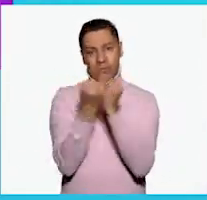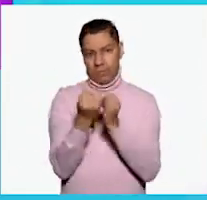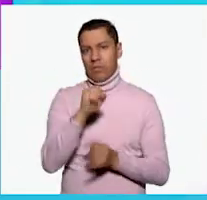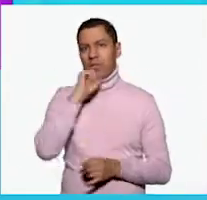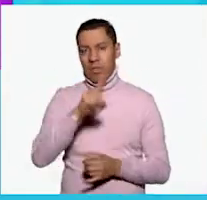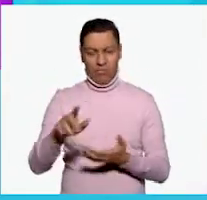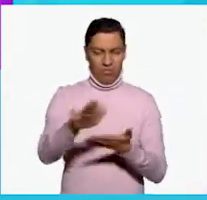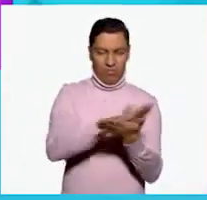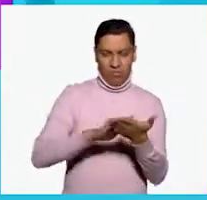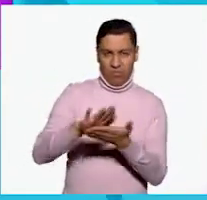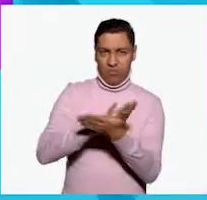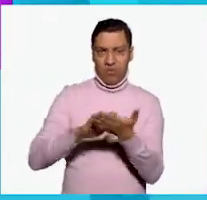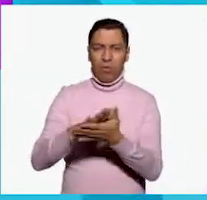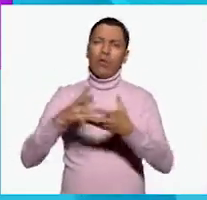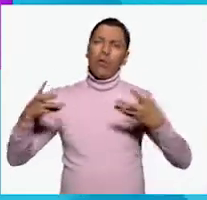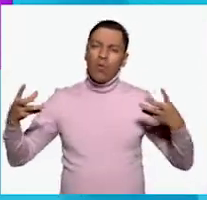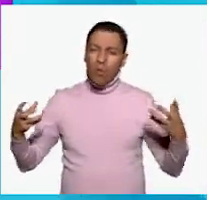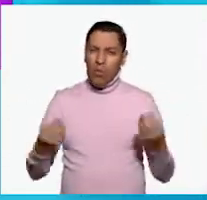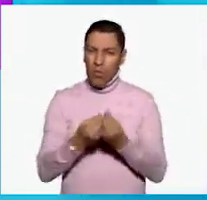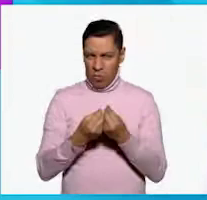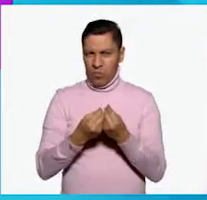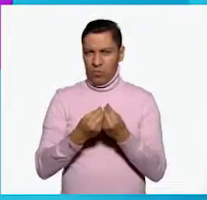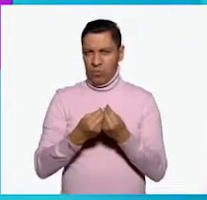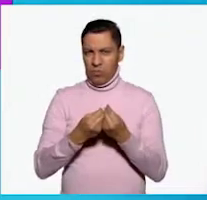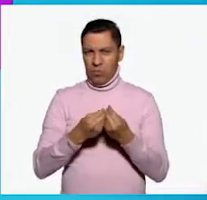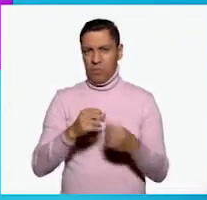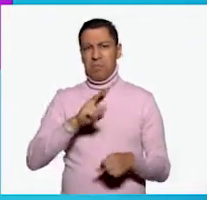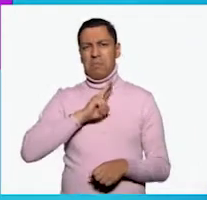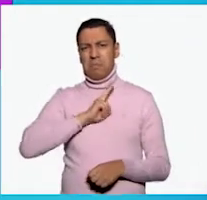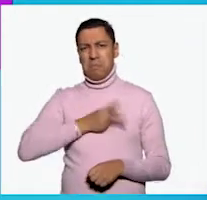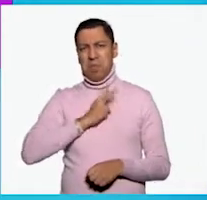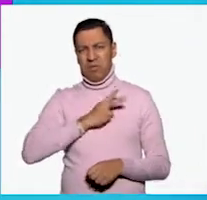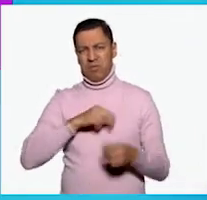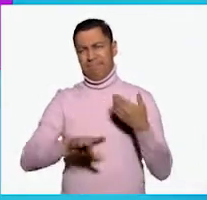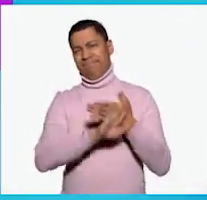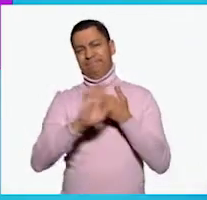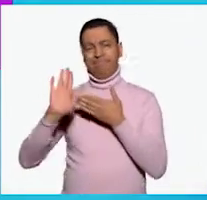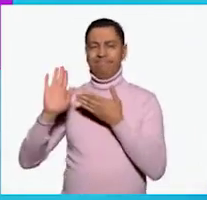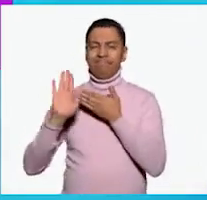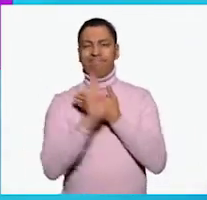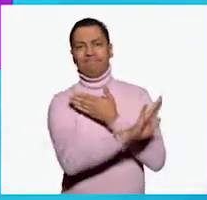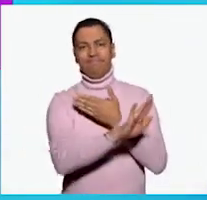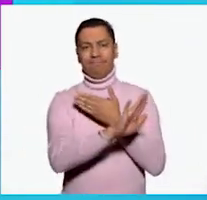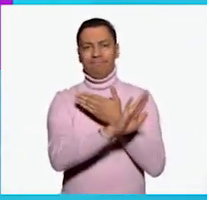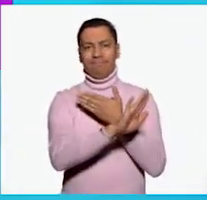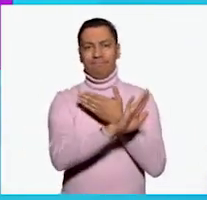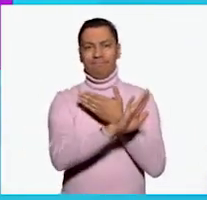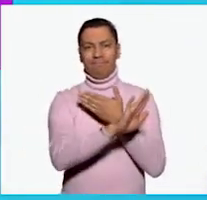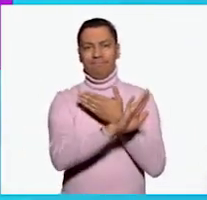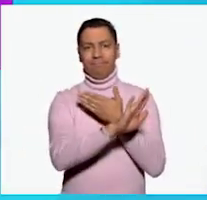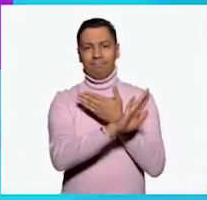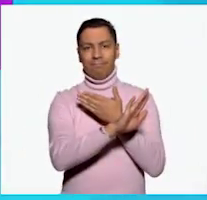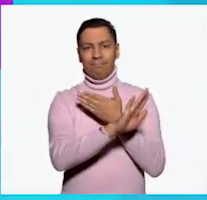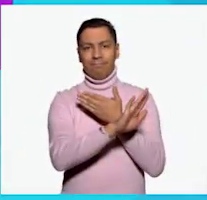Sigamos luchando juntos contra este virus, cuidándonos los unos a los otros.